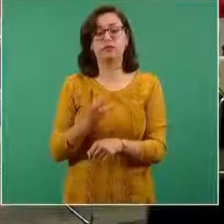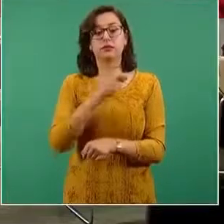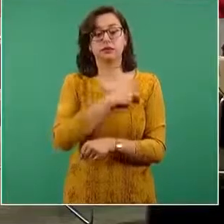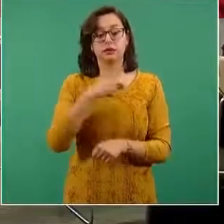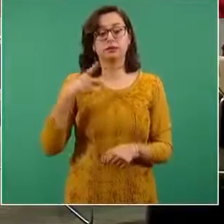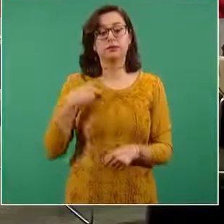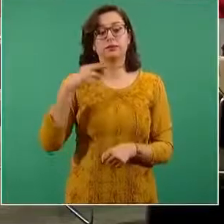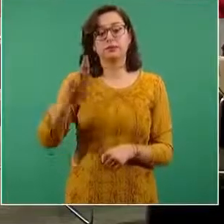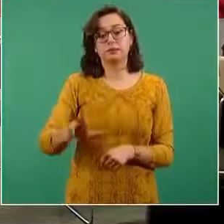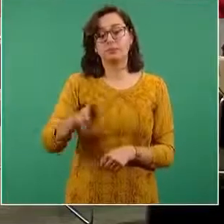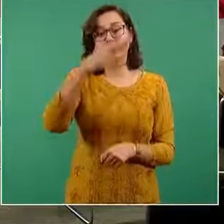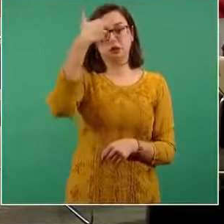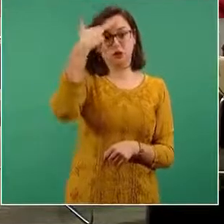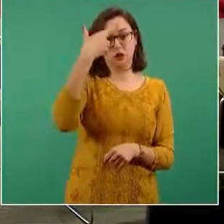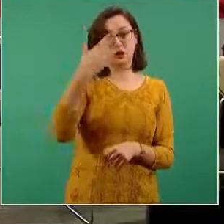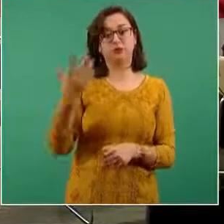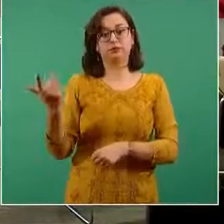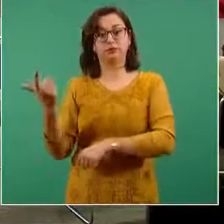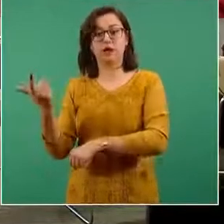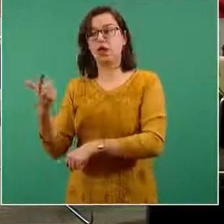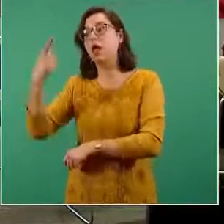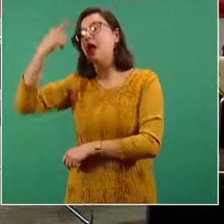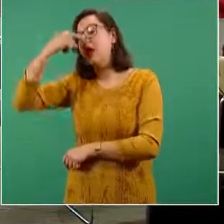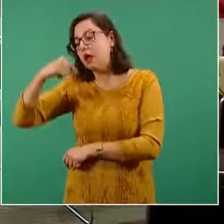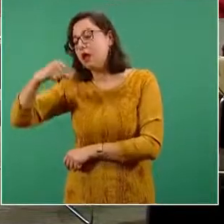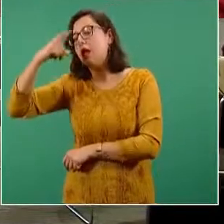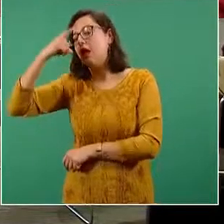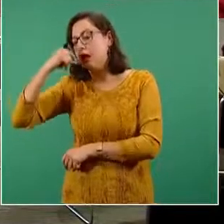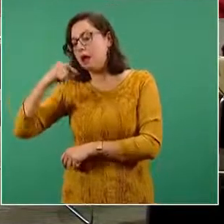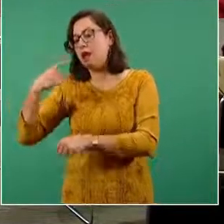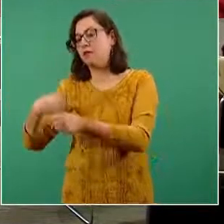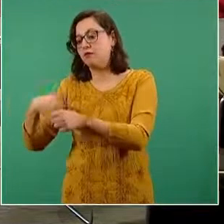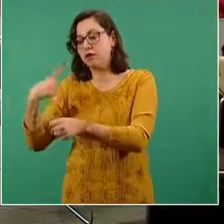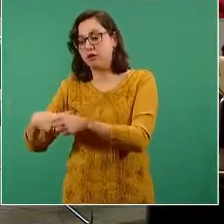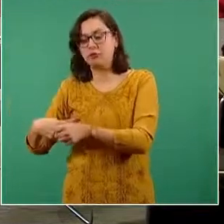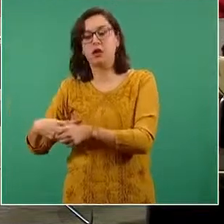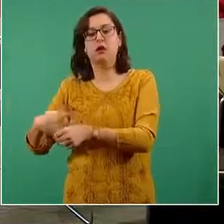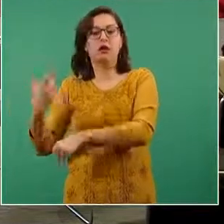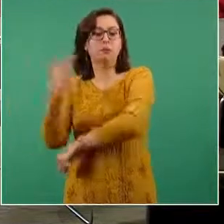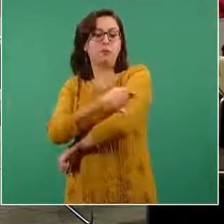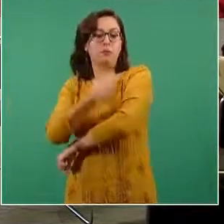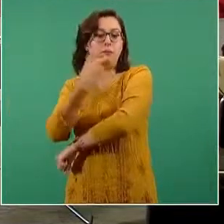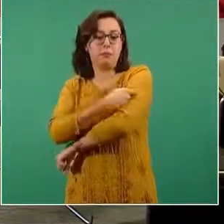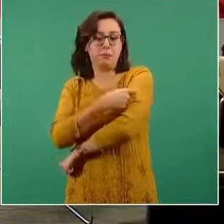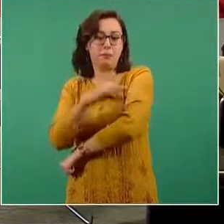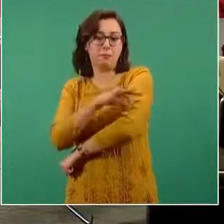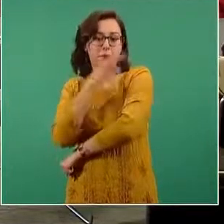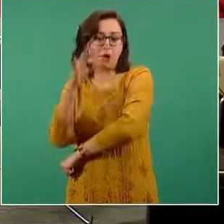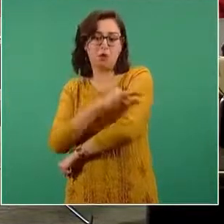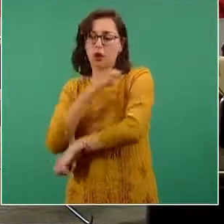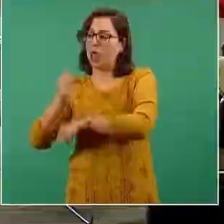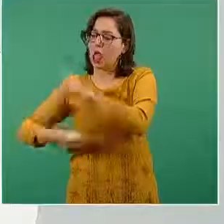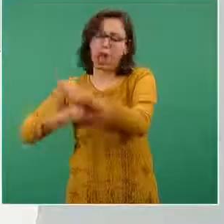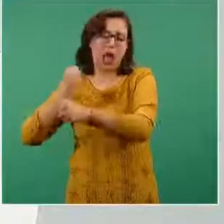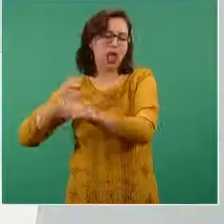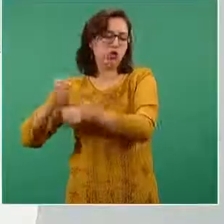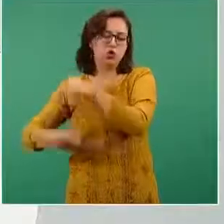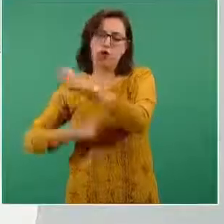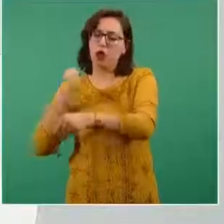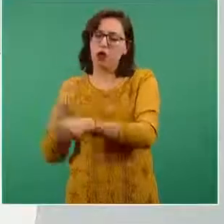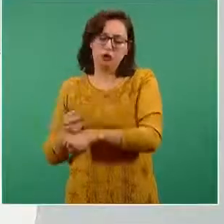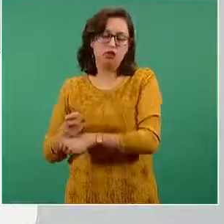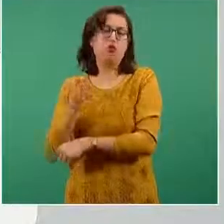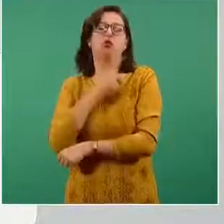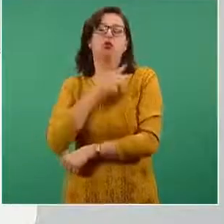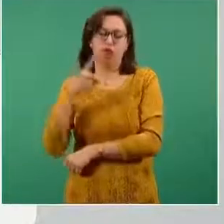de la vacuna contra influenza. Es una vacuna que debe de aplicarse todos los años, porque todos los años cambia la